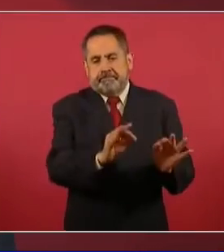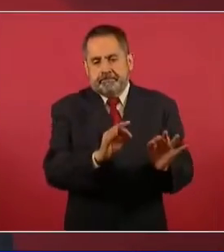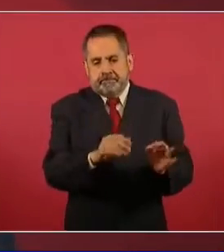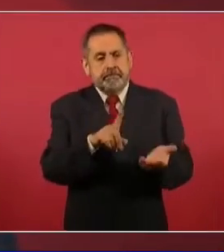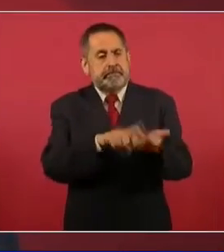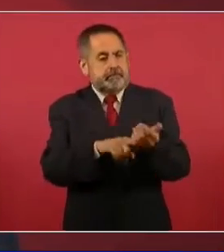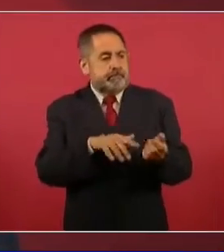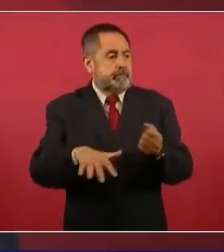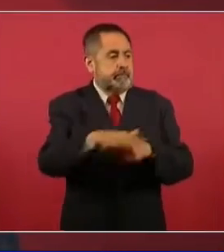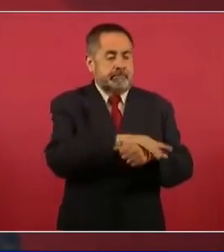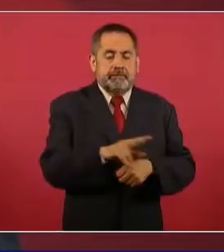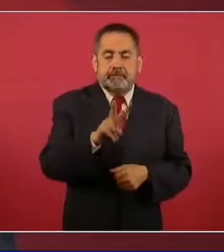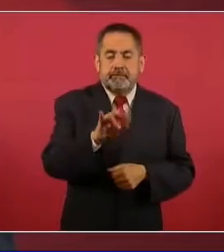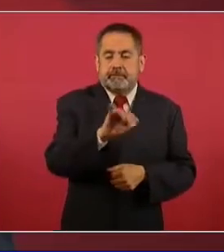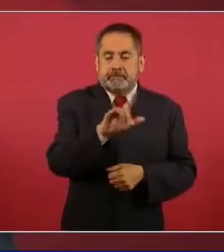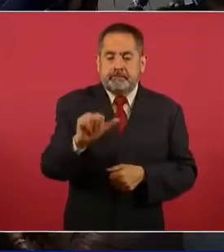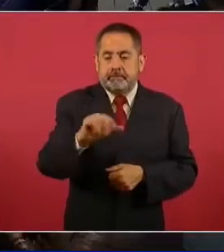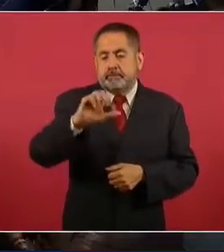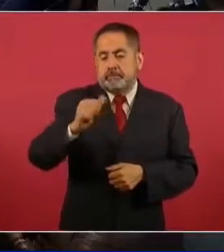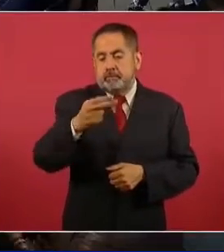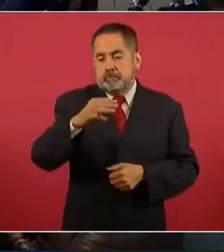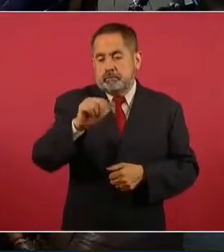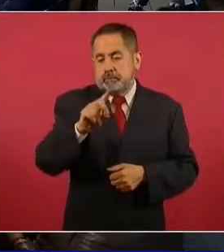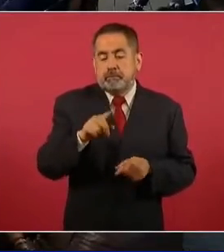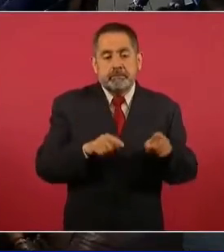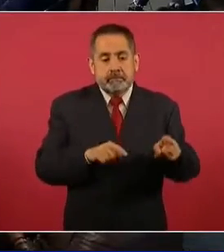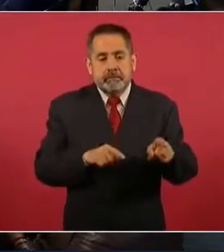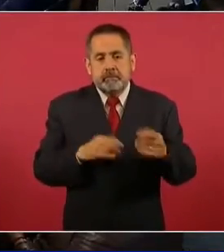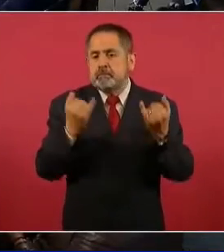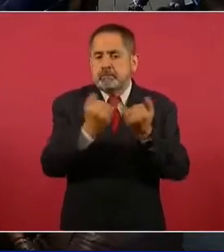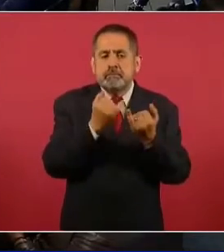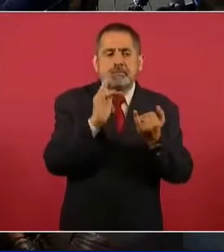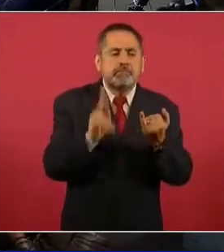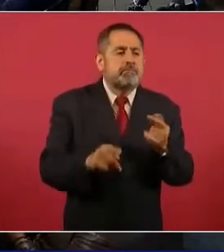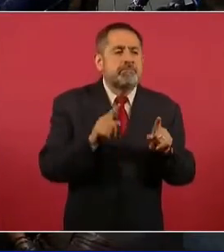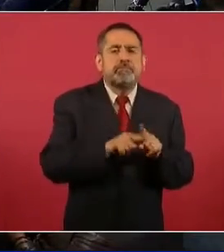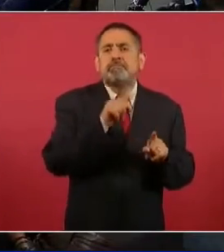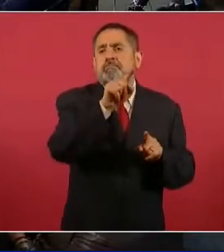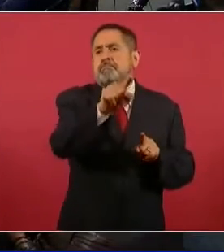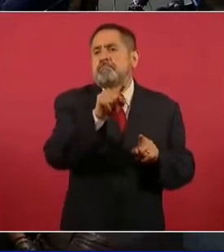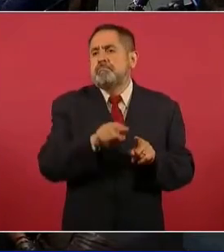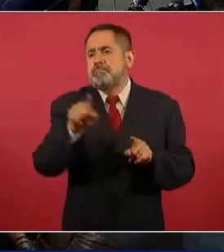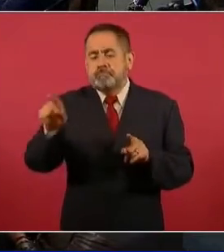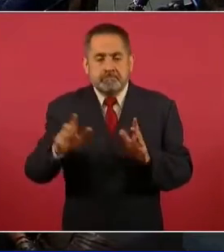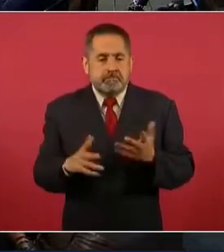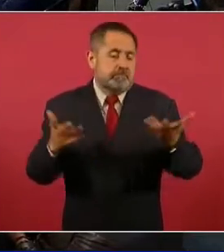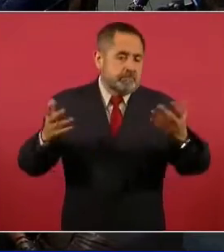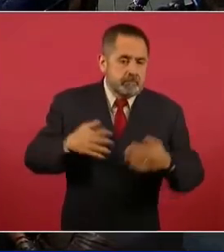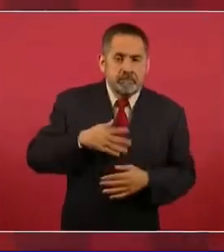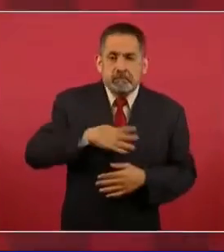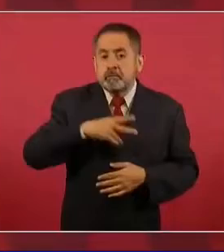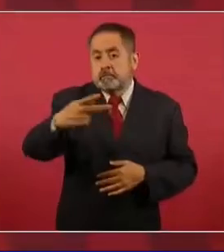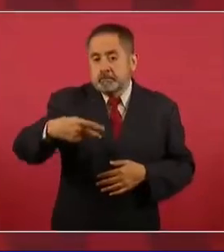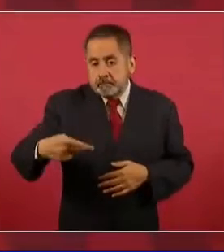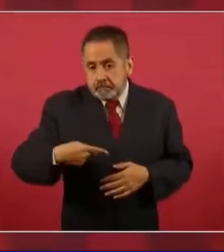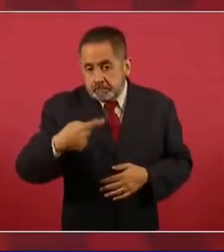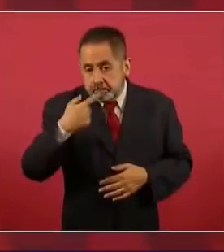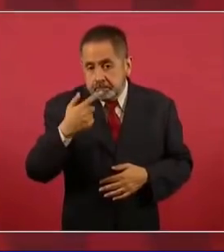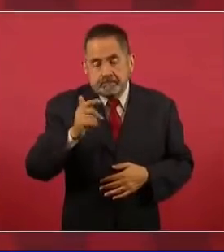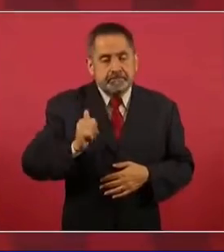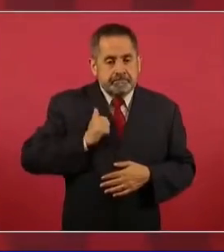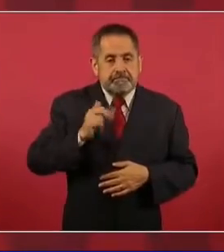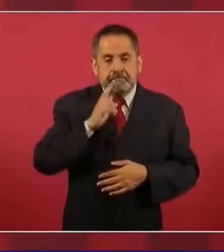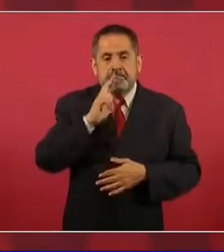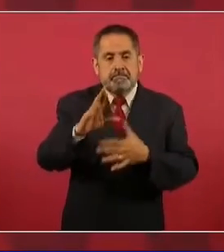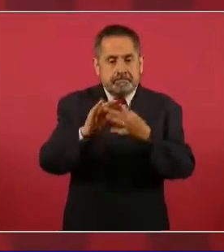allá, a Villa Ahumada. Y así en otros lugares. Qué bien que me preguntan, porque